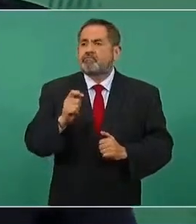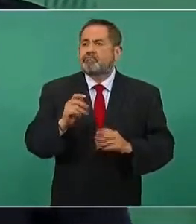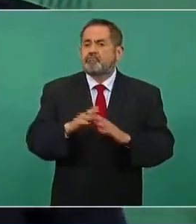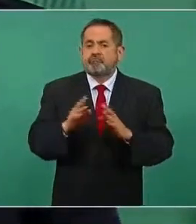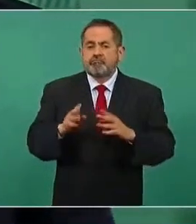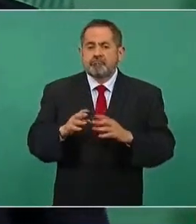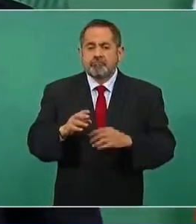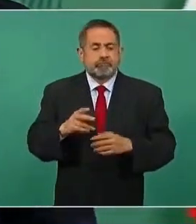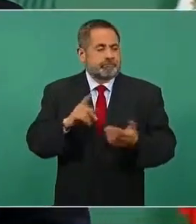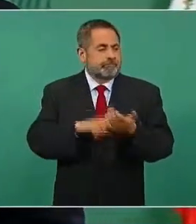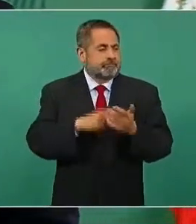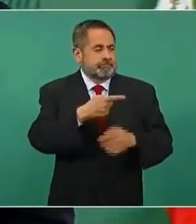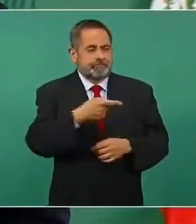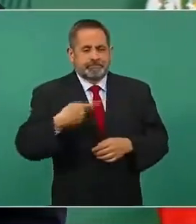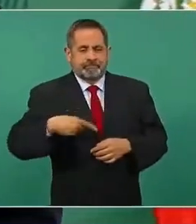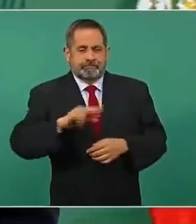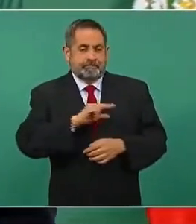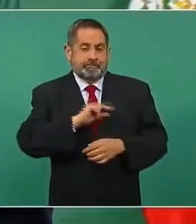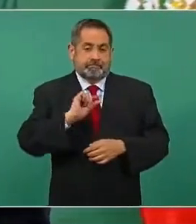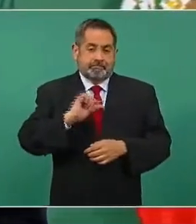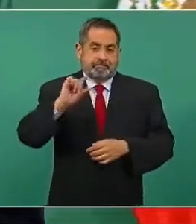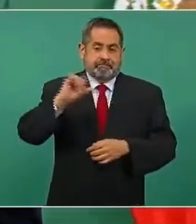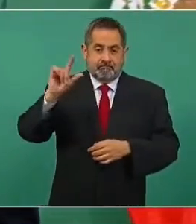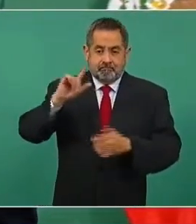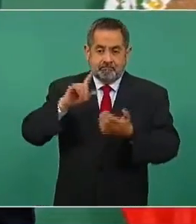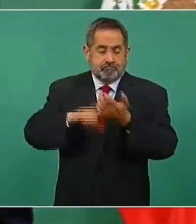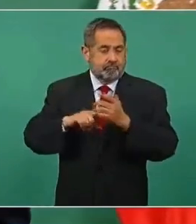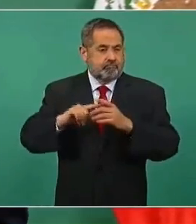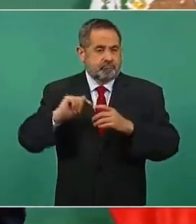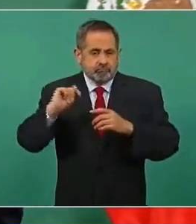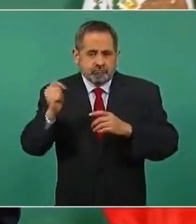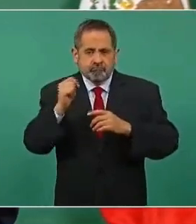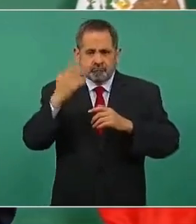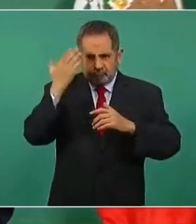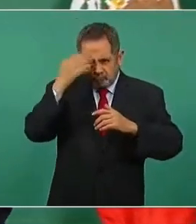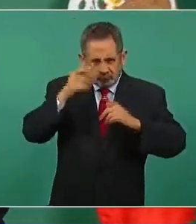en especialistas, en técnicos,